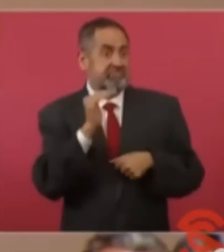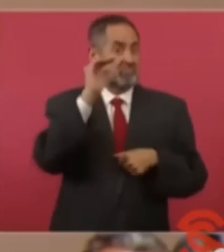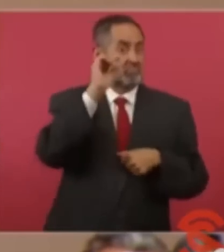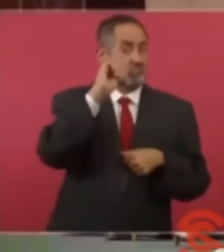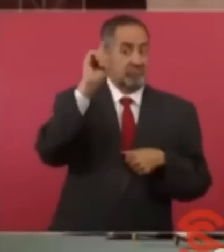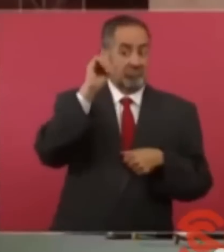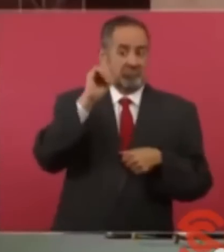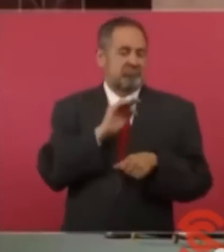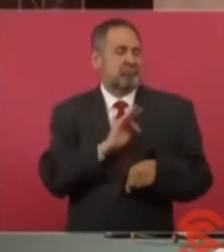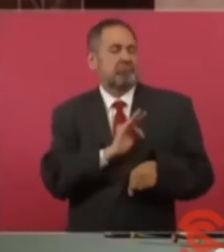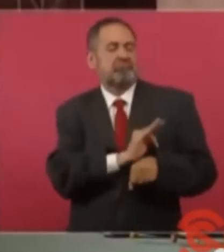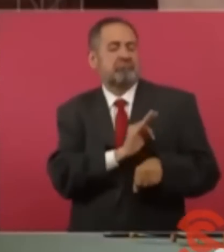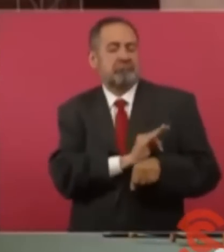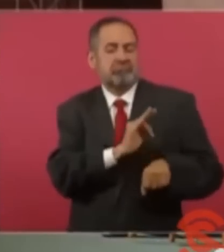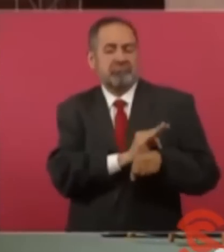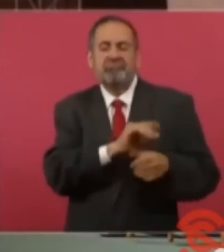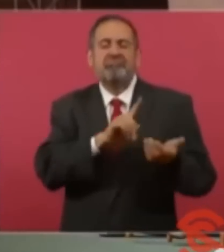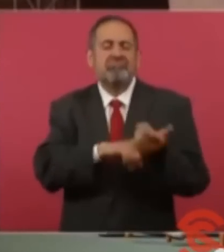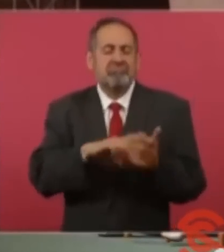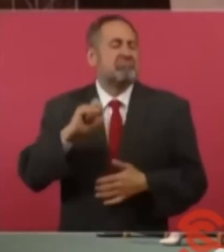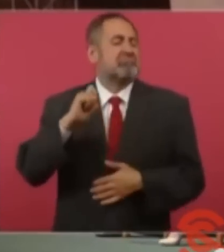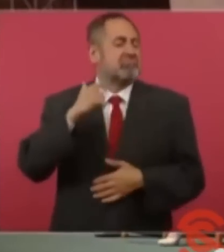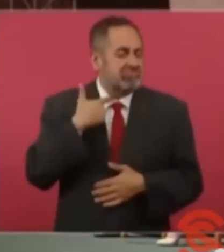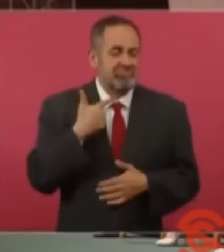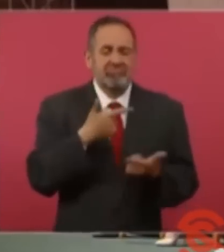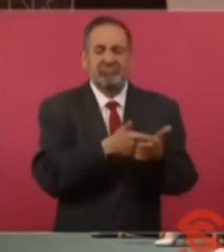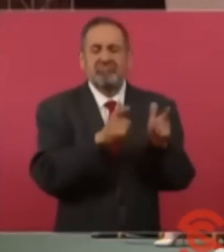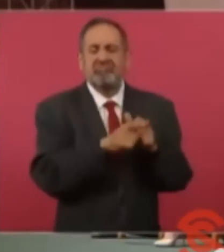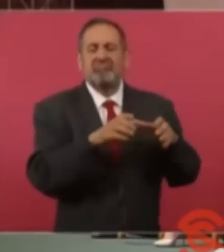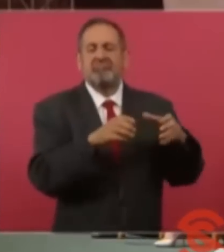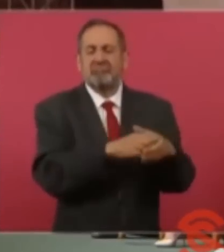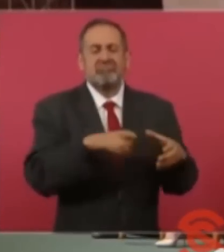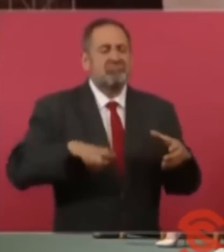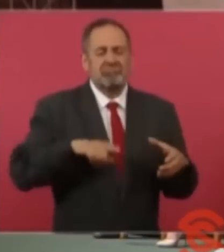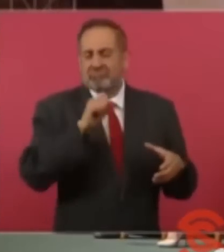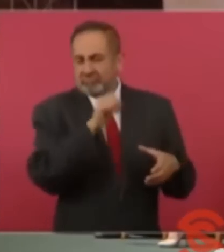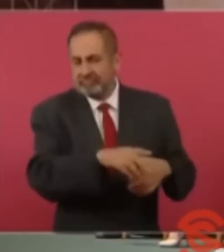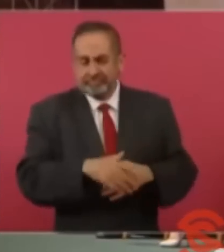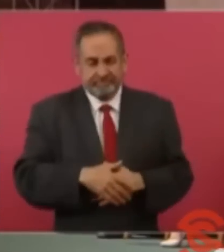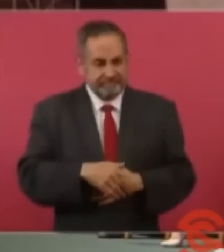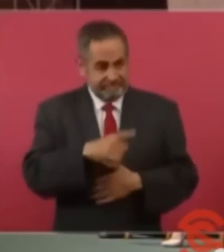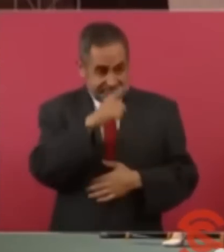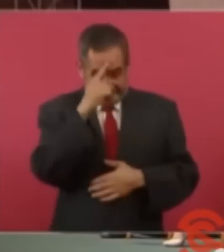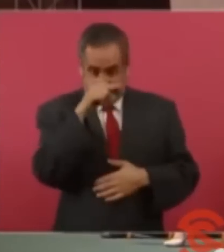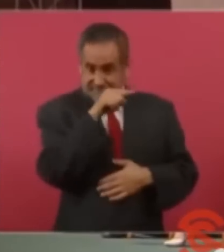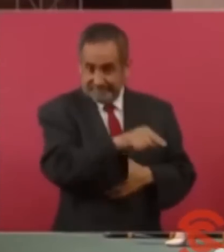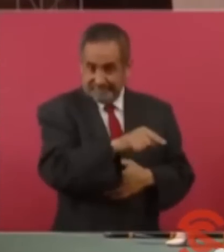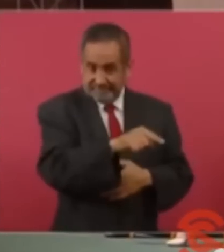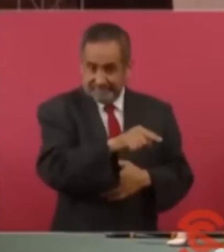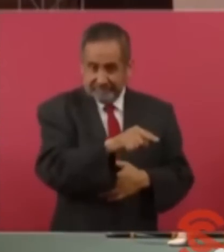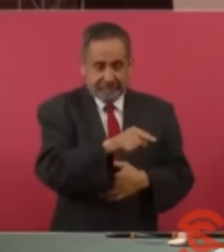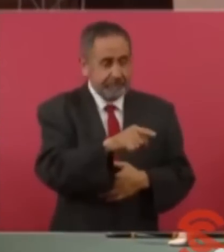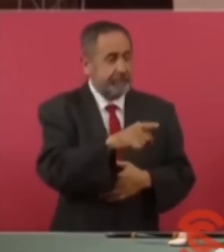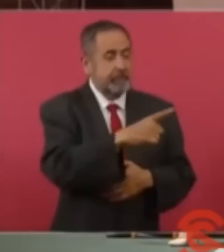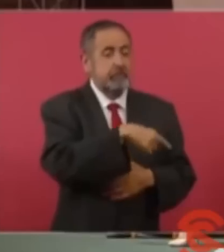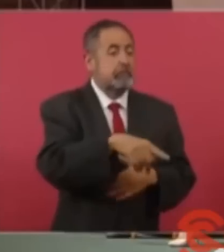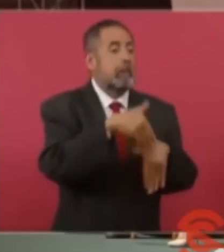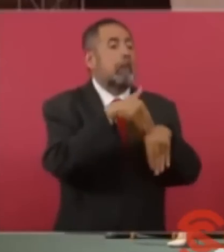nivel del antiguo régimen. Y a él le